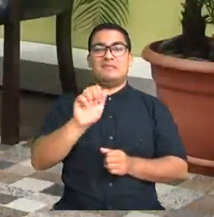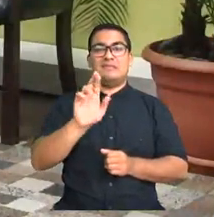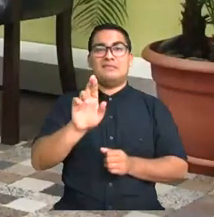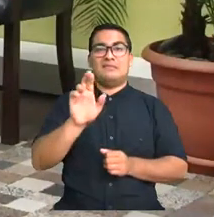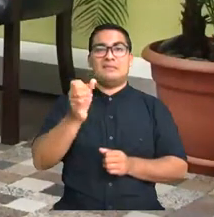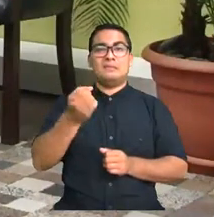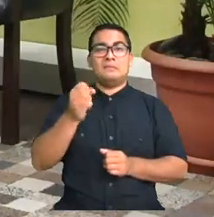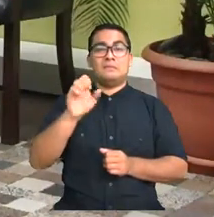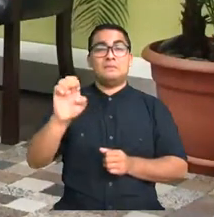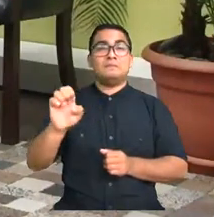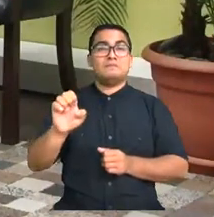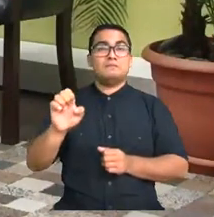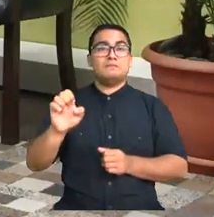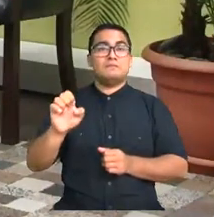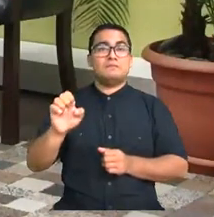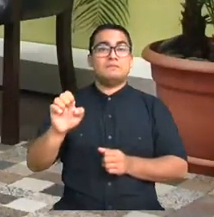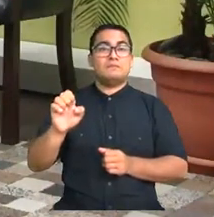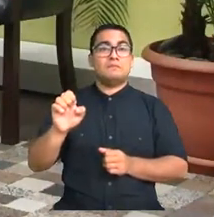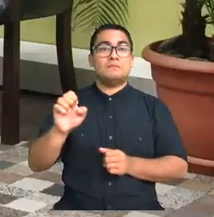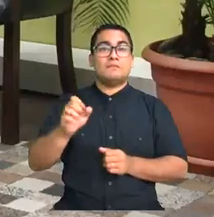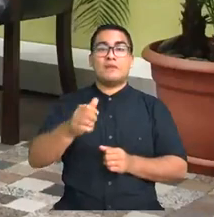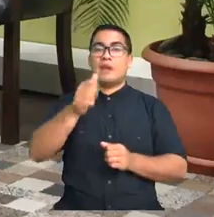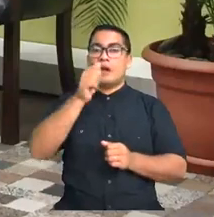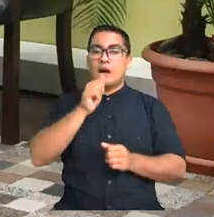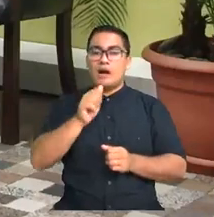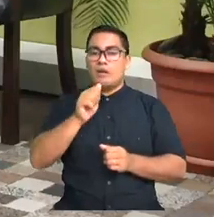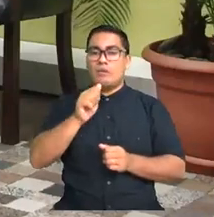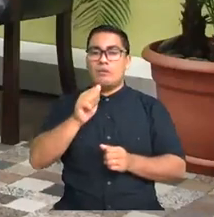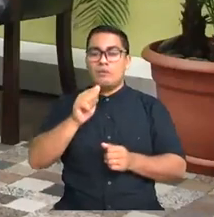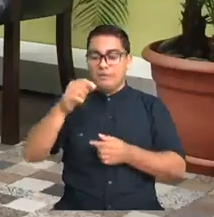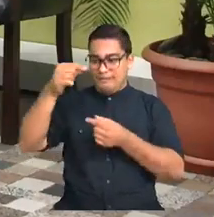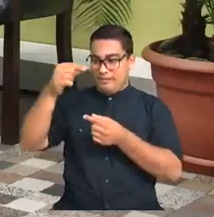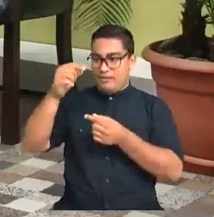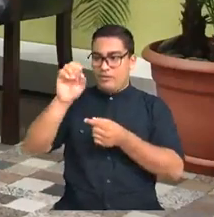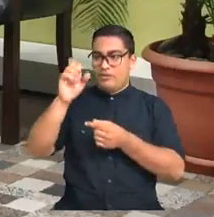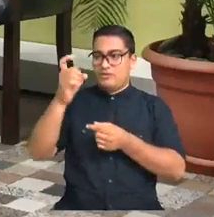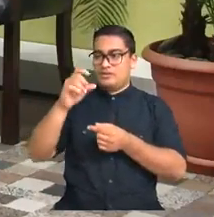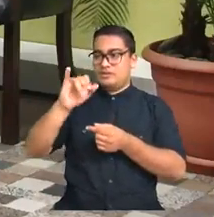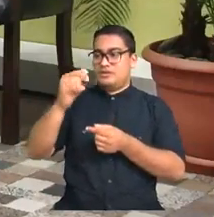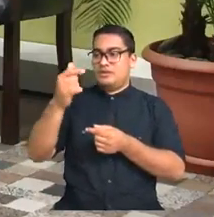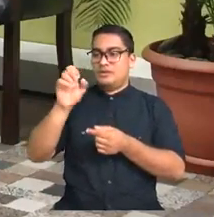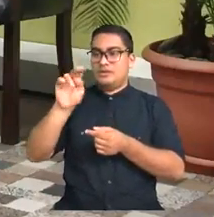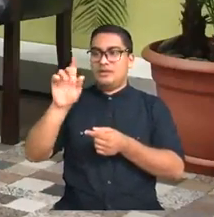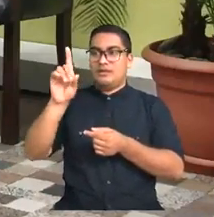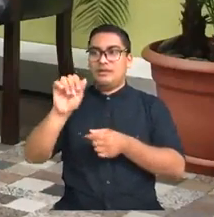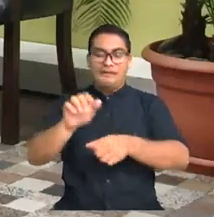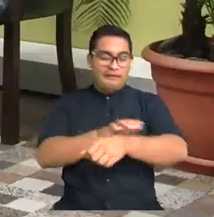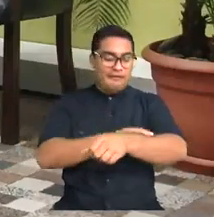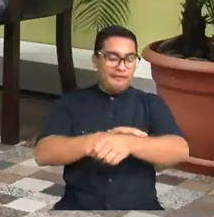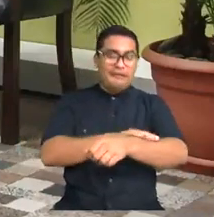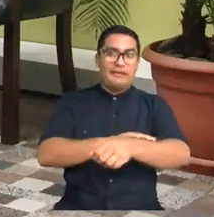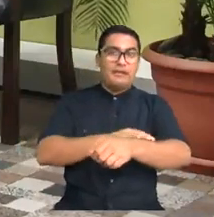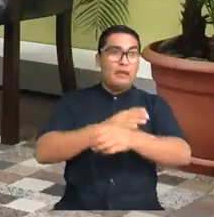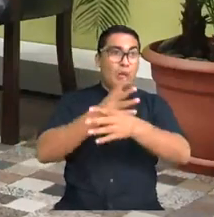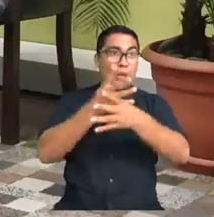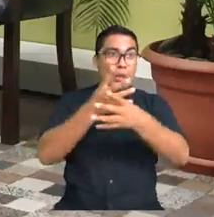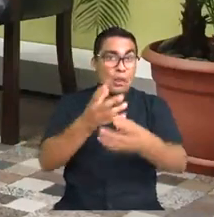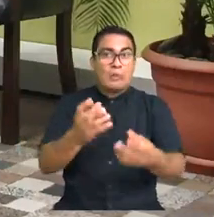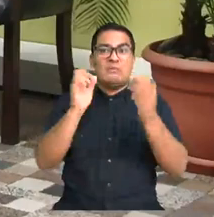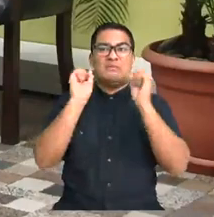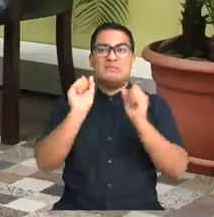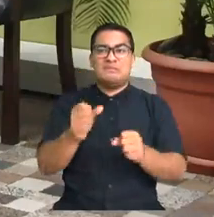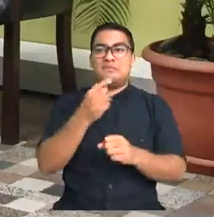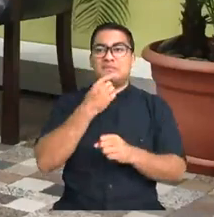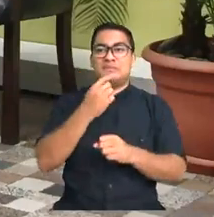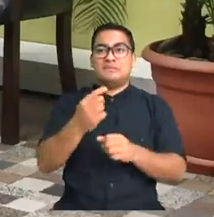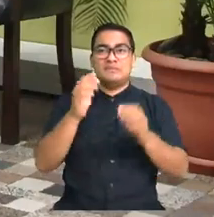se utiliza para decolorar Agua el col agua oxigenada. oxigenada. Eso también perjudica a la piel, estarlo utilizando. Lo que sucede con el agua oxigenada